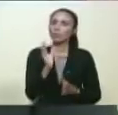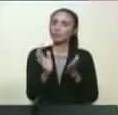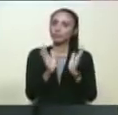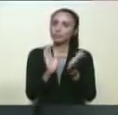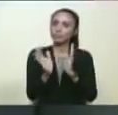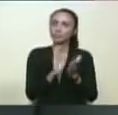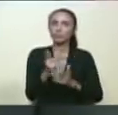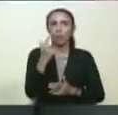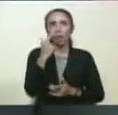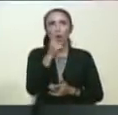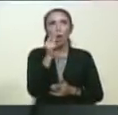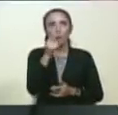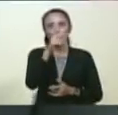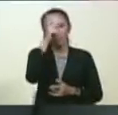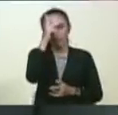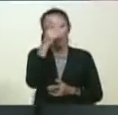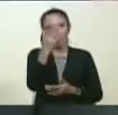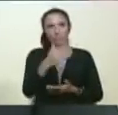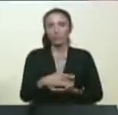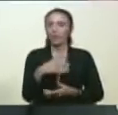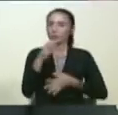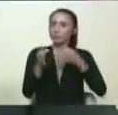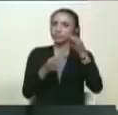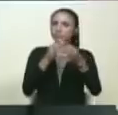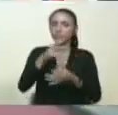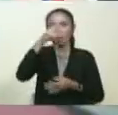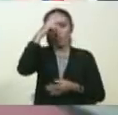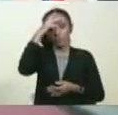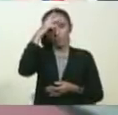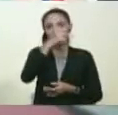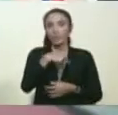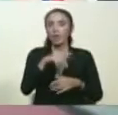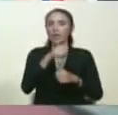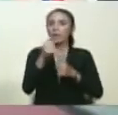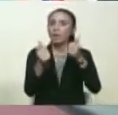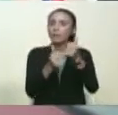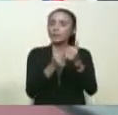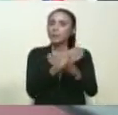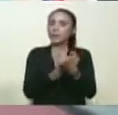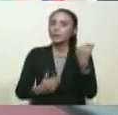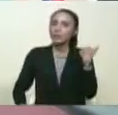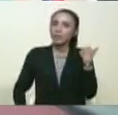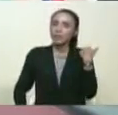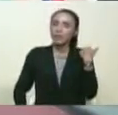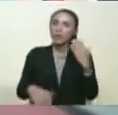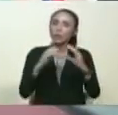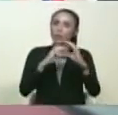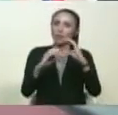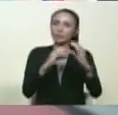El Aizami y con el vicepresidente de Comunicación y Cultura, Jorge Rodríguez.